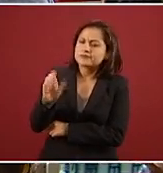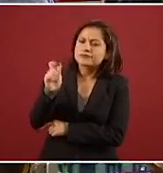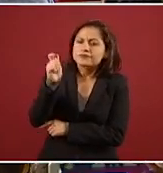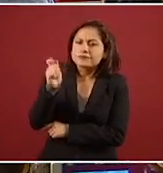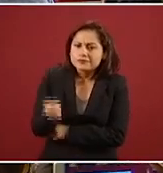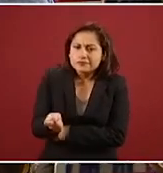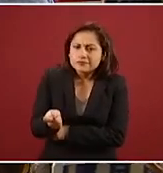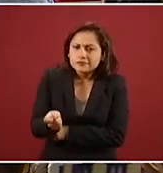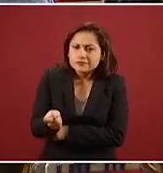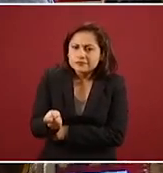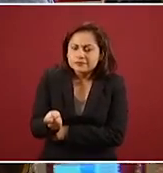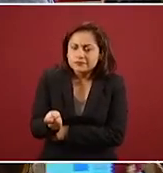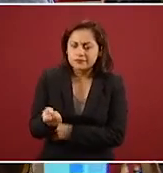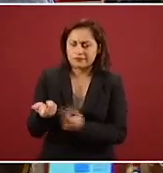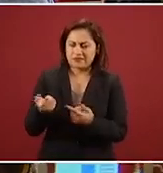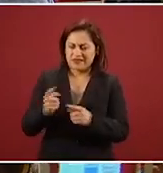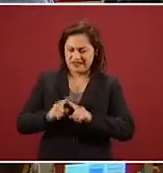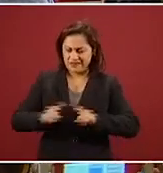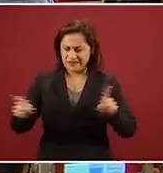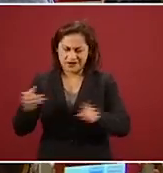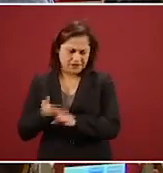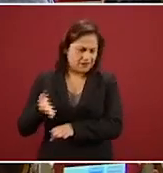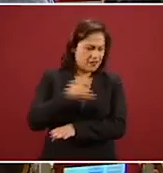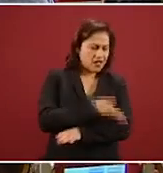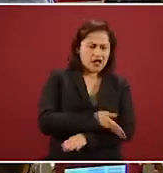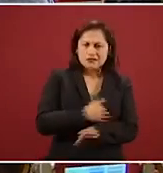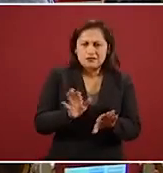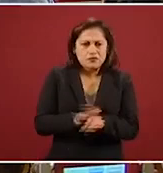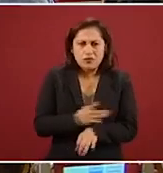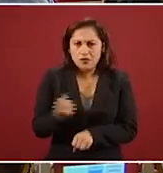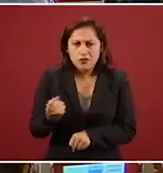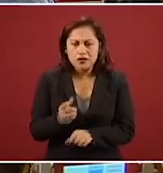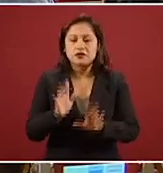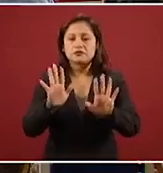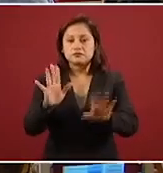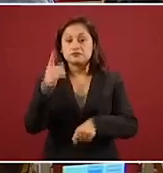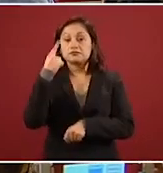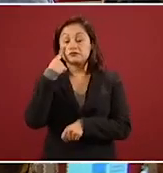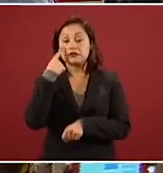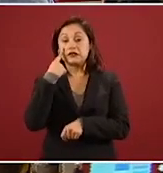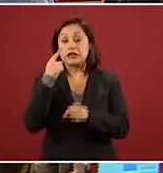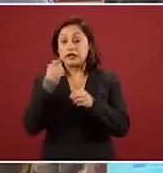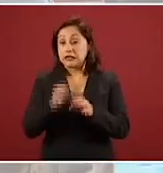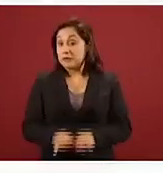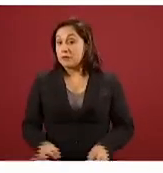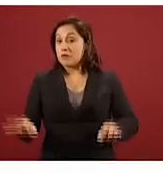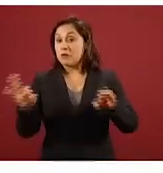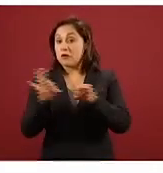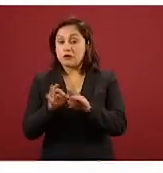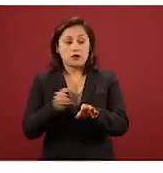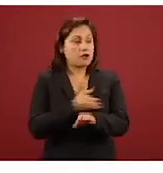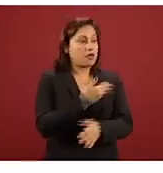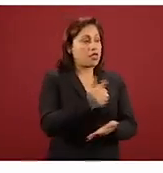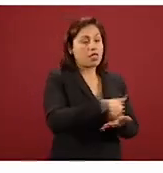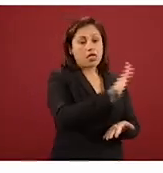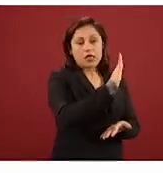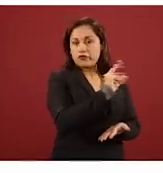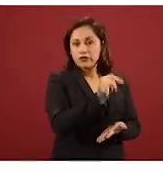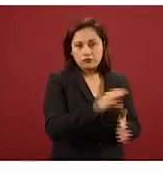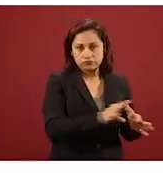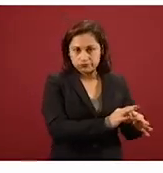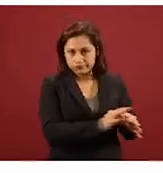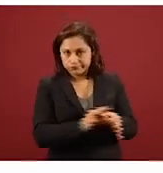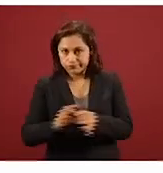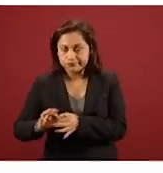comparado con lo que teníamos? Y eso es importante. Hay una continuidad y también hay nuevos aspectos del T-MEC.